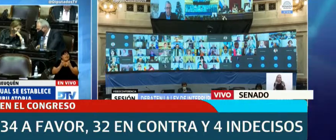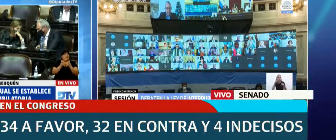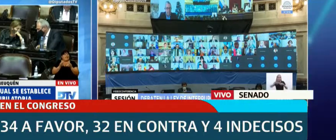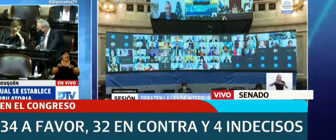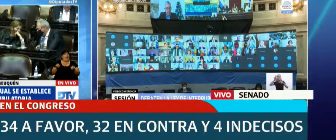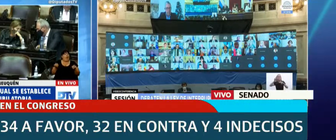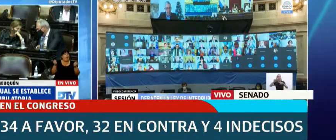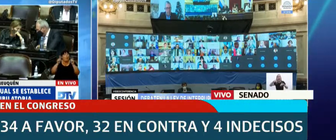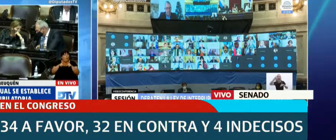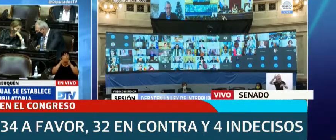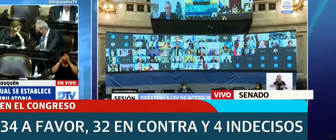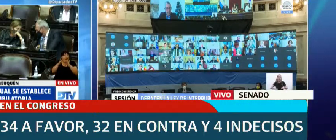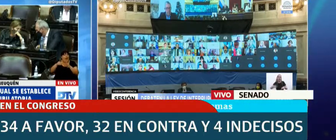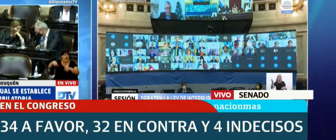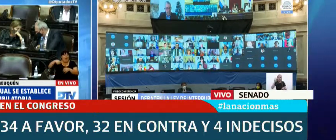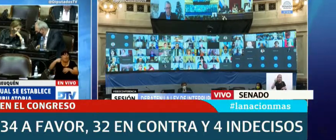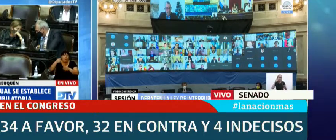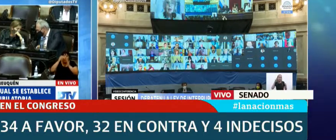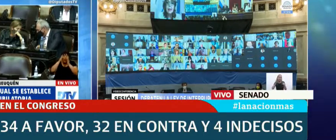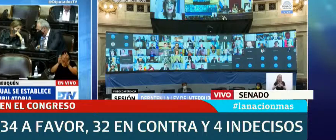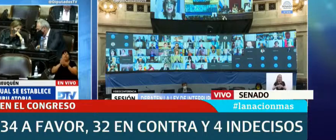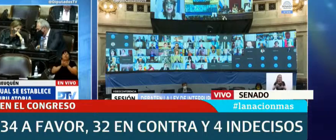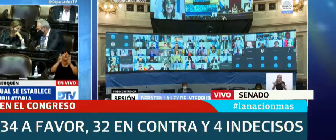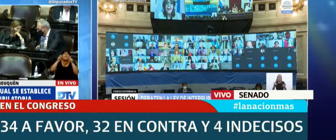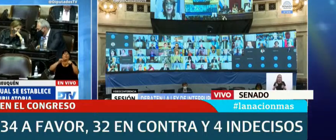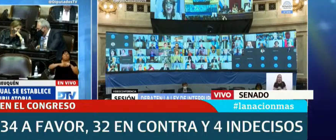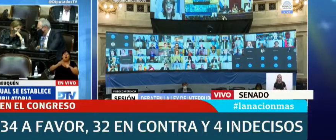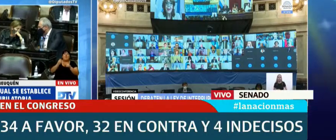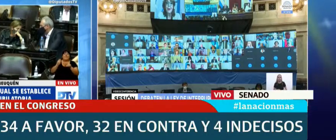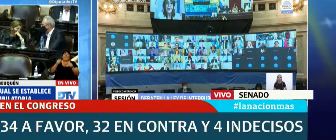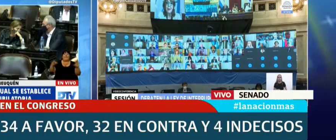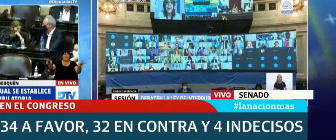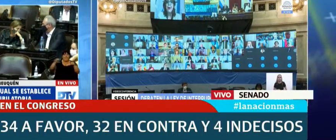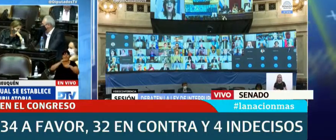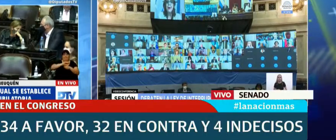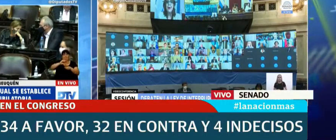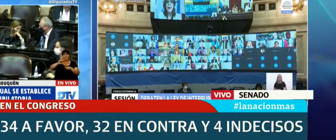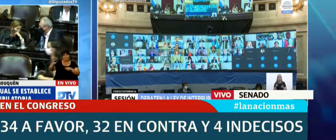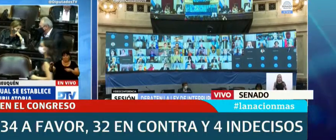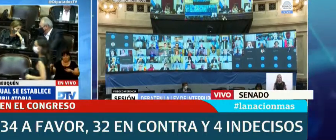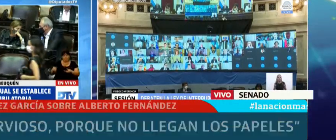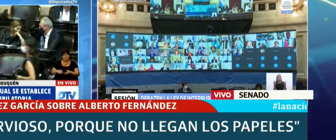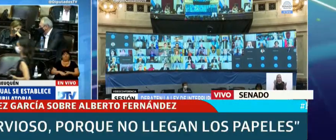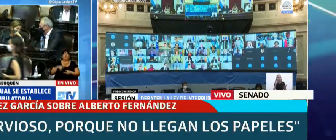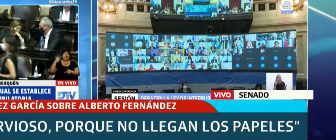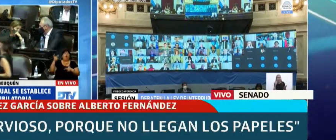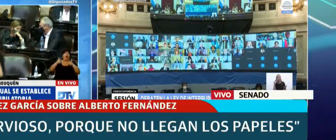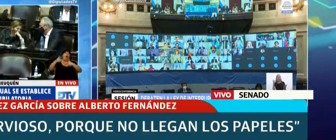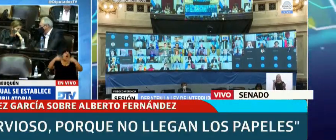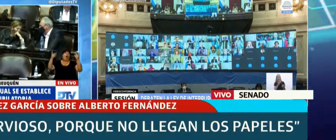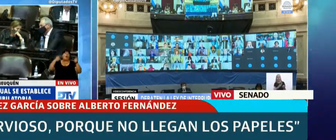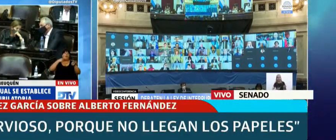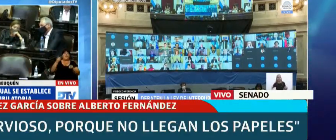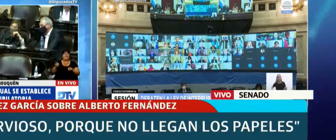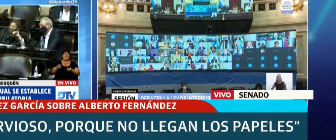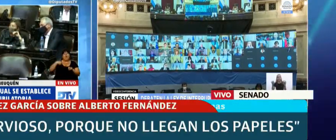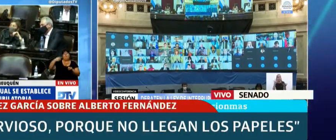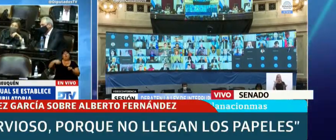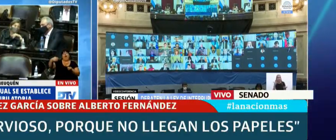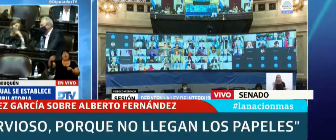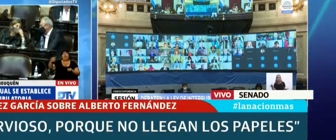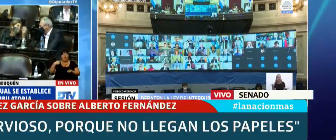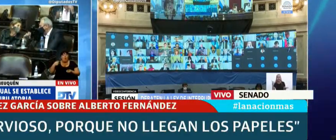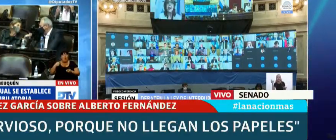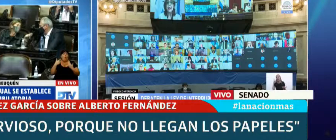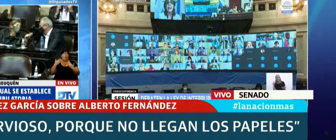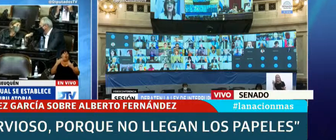gonzález garcía donde transmitió que el presidente alberto fernández estaba enojado porque todavía no llegaba la